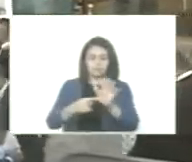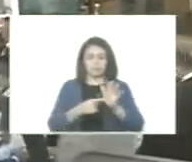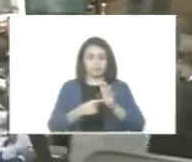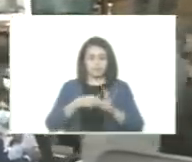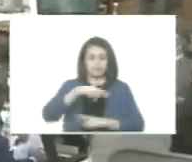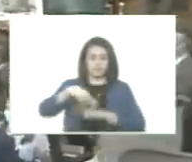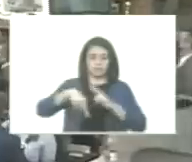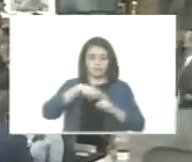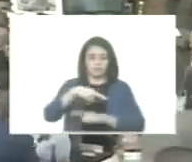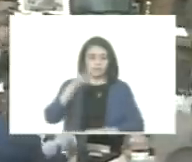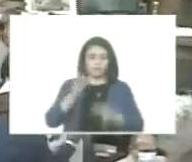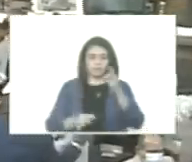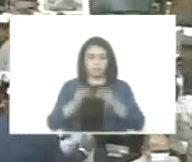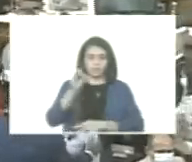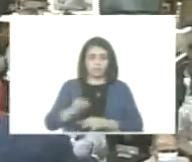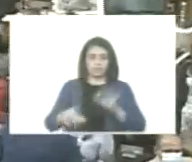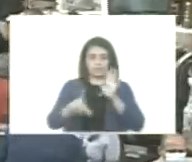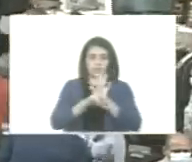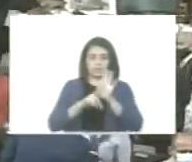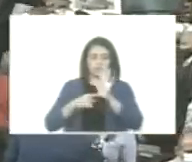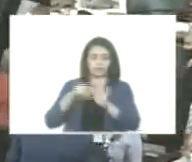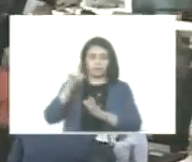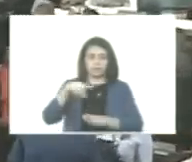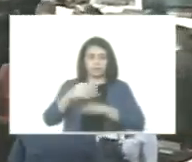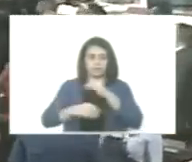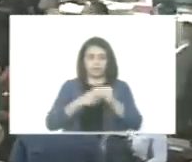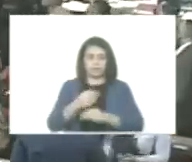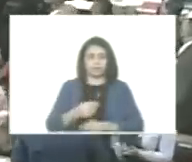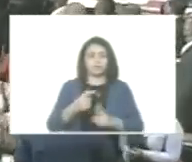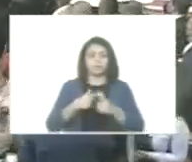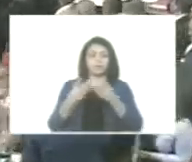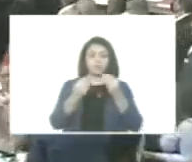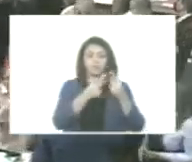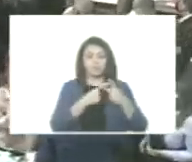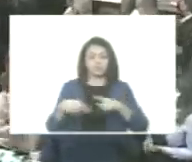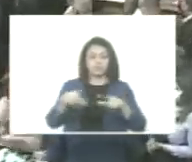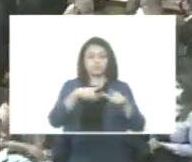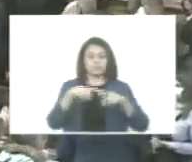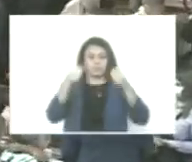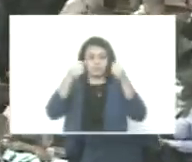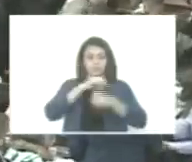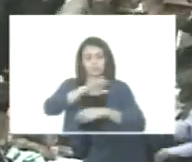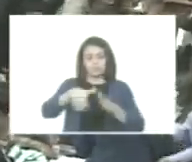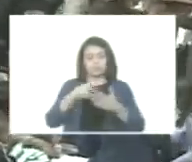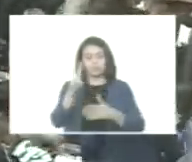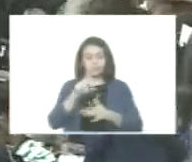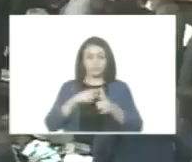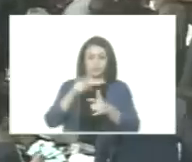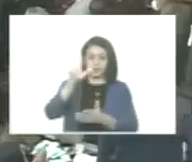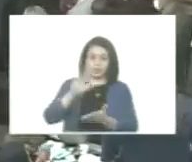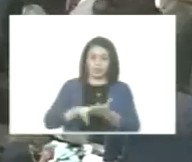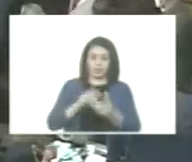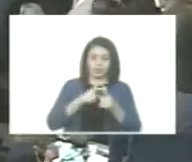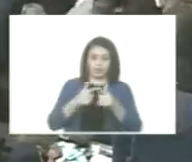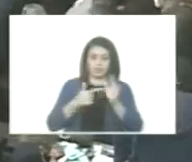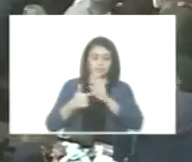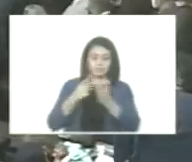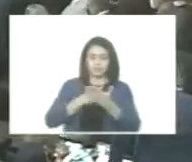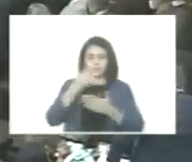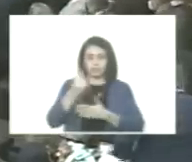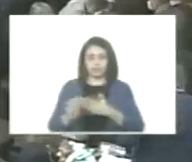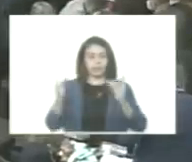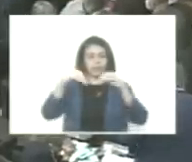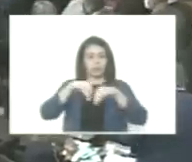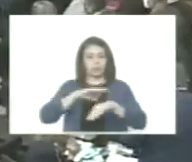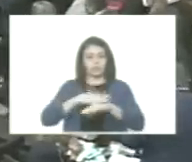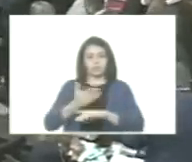la revolución judicial, instrumento legal además que se paseó por 3.000 recintos penitenciarios a escala nacional. También fue aprobado este proyecto de